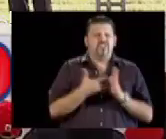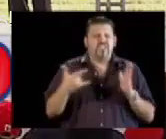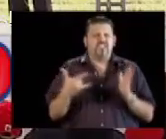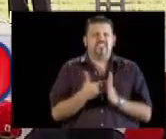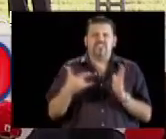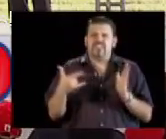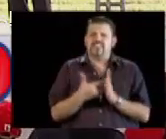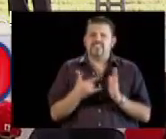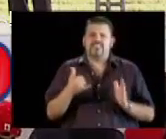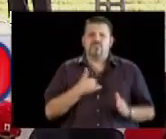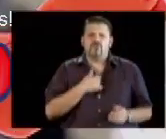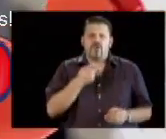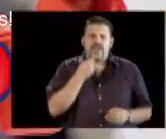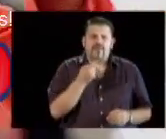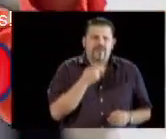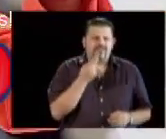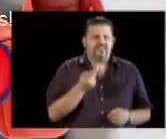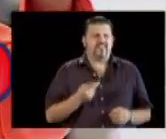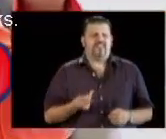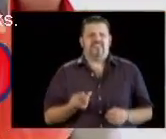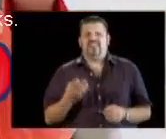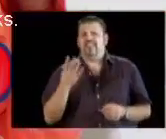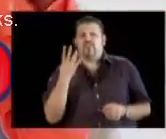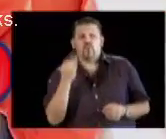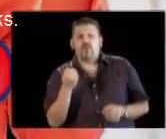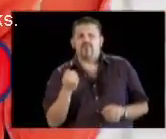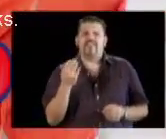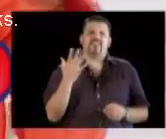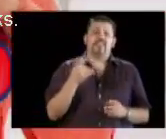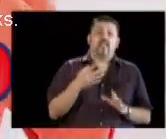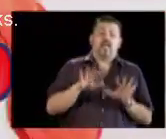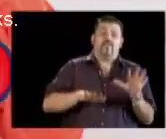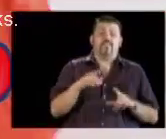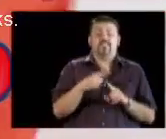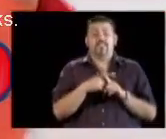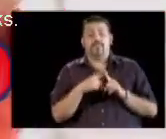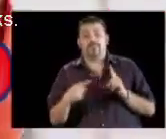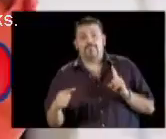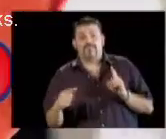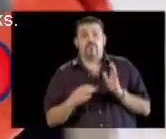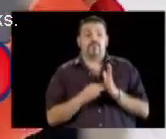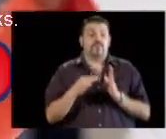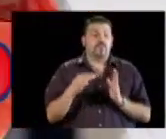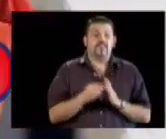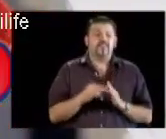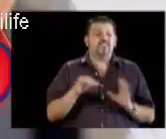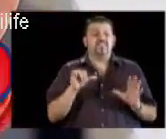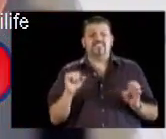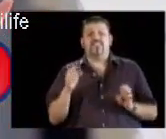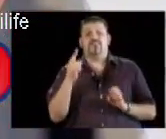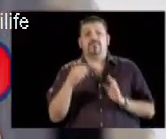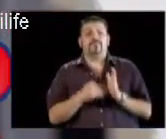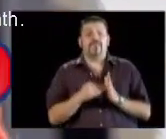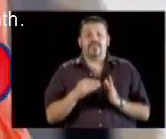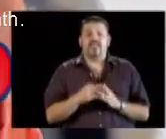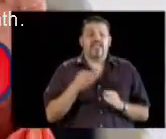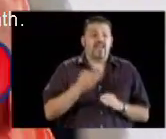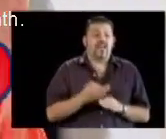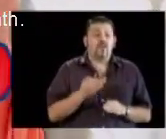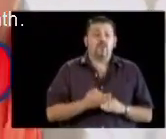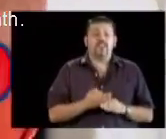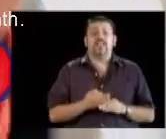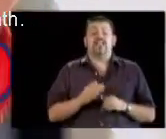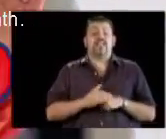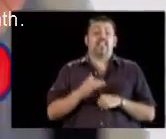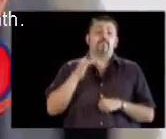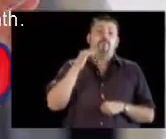cheques, no de 50 o de 100 mil, cheques de medio millón de pesos, de 600 mil, de millón. El que más gana en OmniLife gana 3